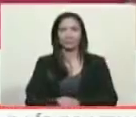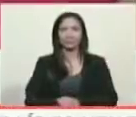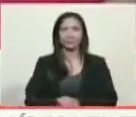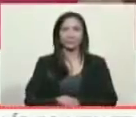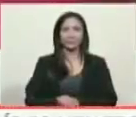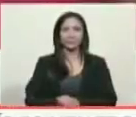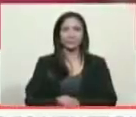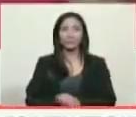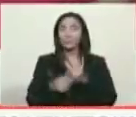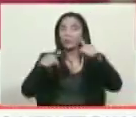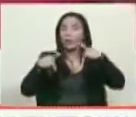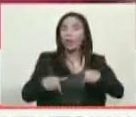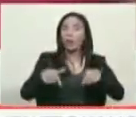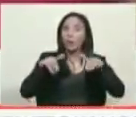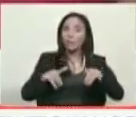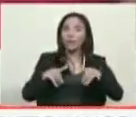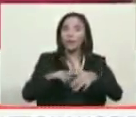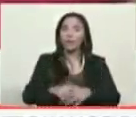Y hoy,